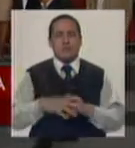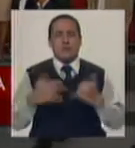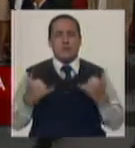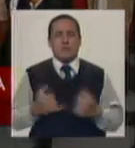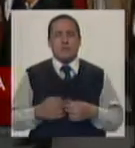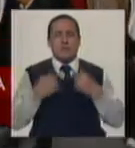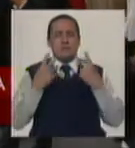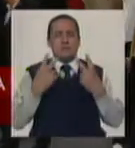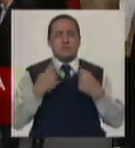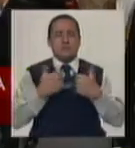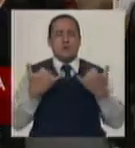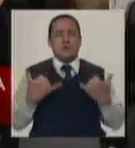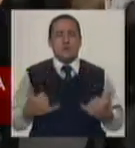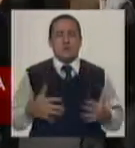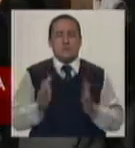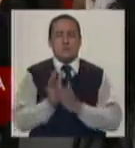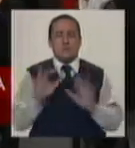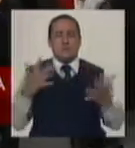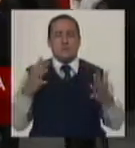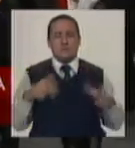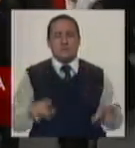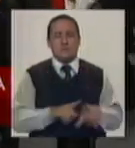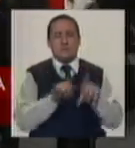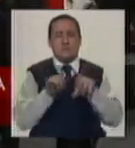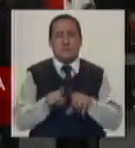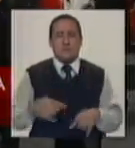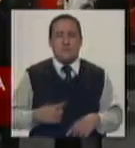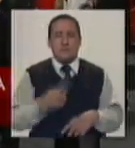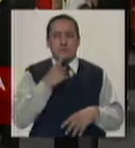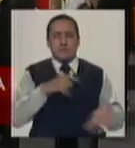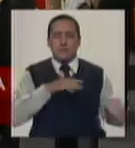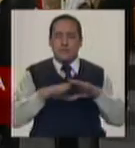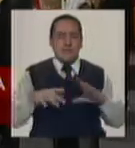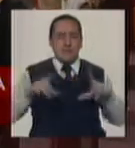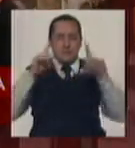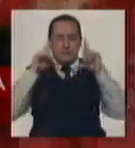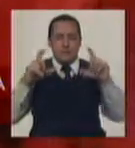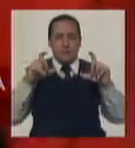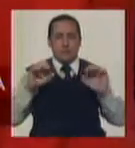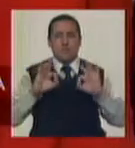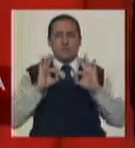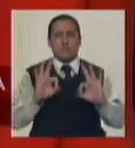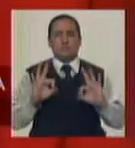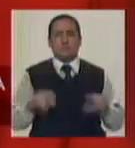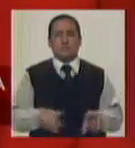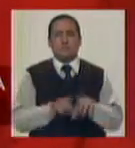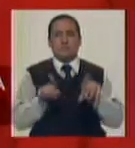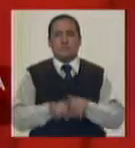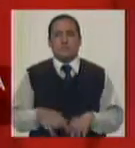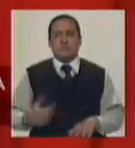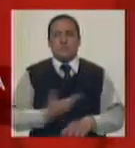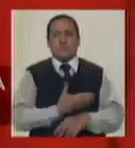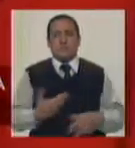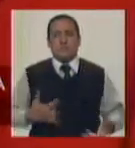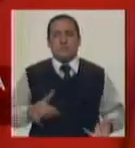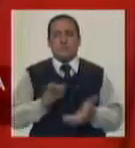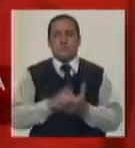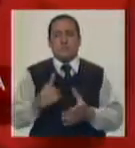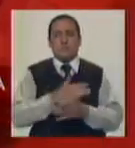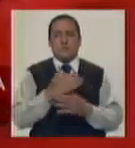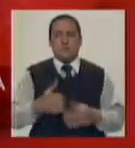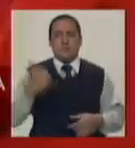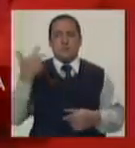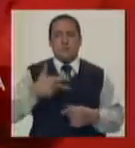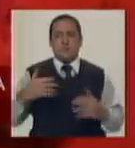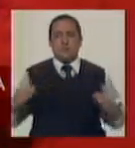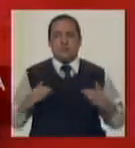escuchado entonces los aplausos y ya se realizó la foto oficial de los dignatarios que participan en la tercera